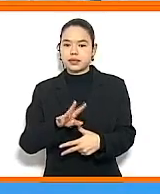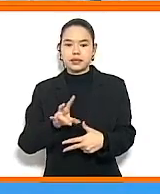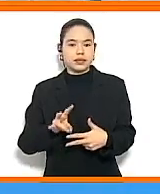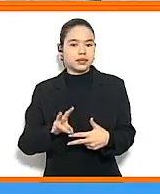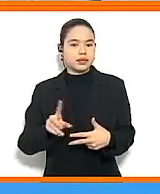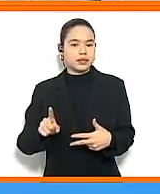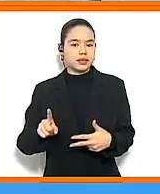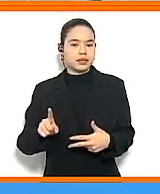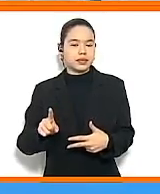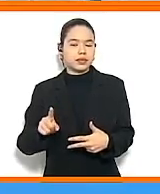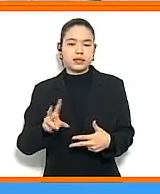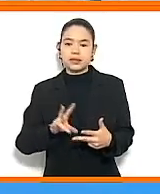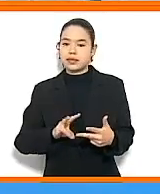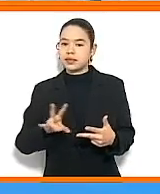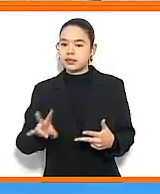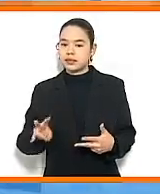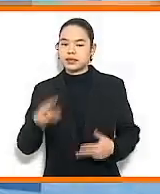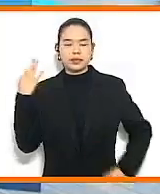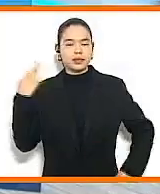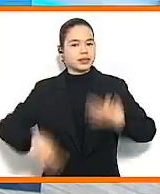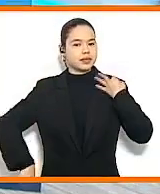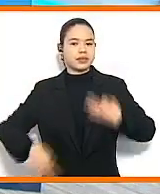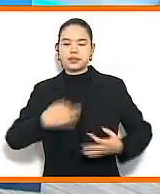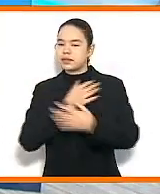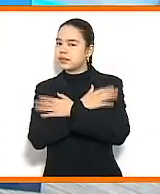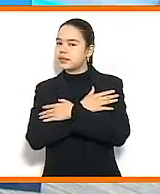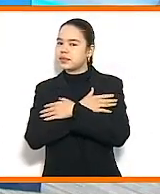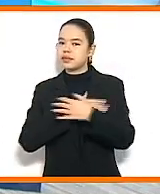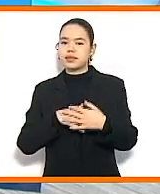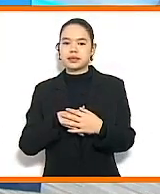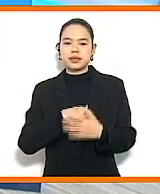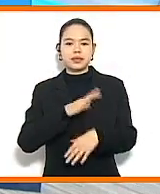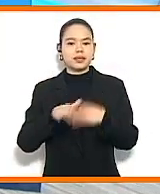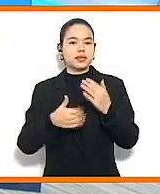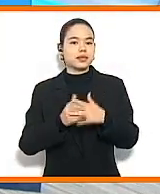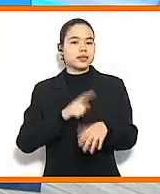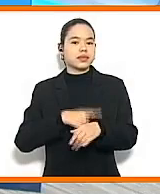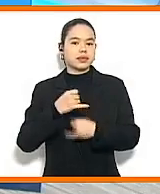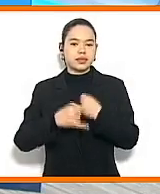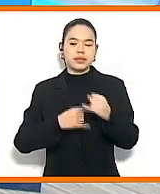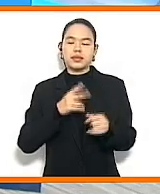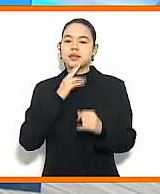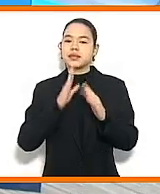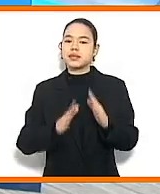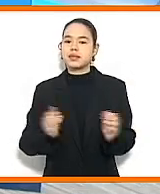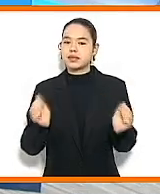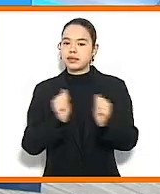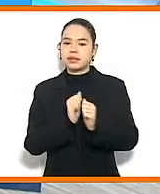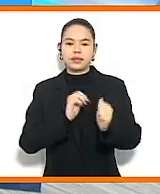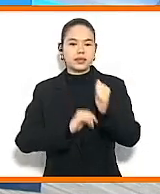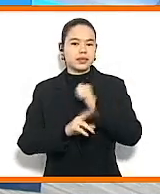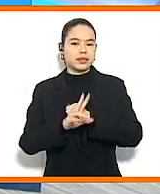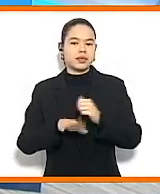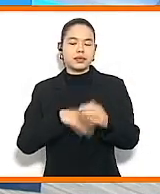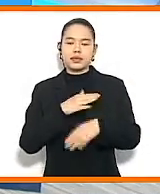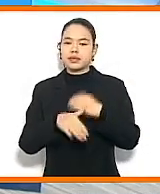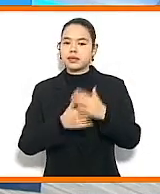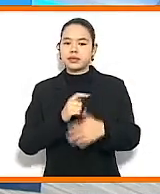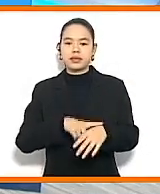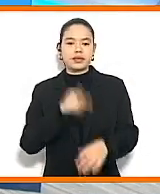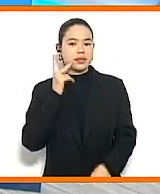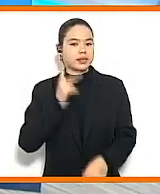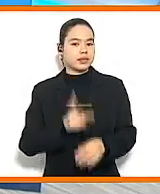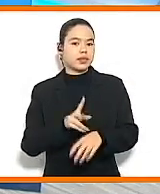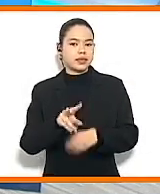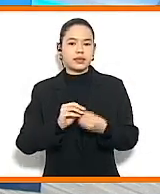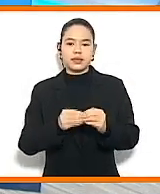24, 71 y 77. Muchas felicidades. Vamos a jugar a lo catracho junto a premiados. Vamos a conocer los dos números favorecidos